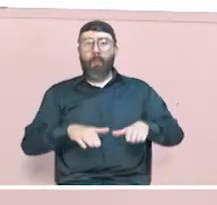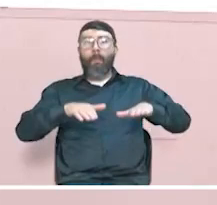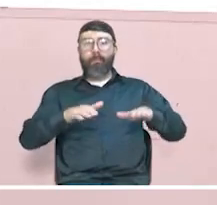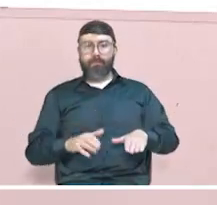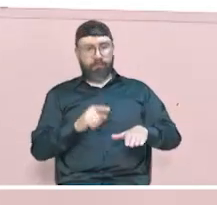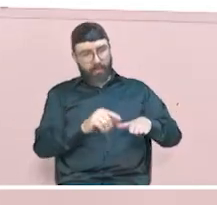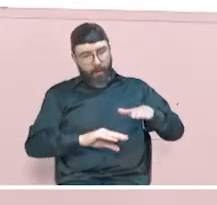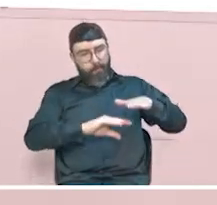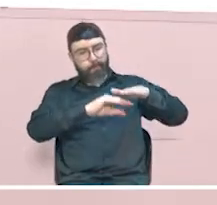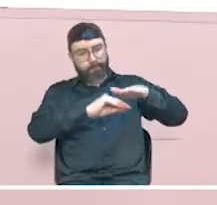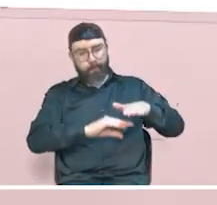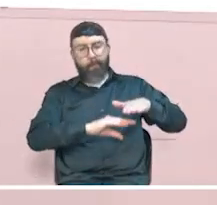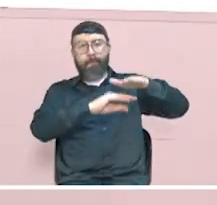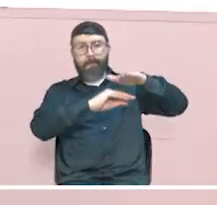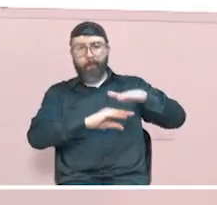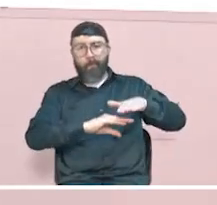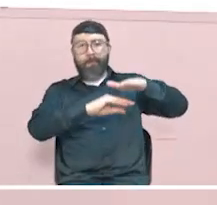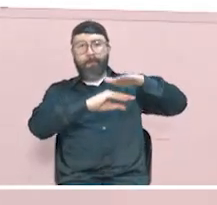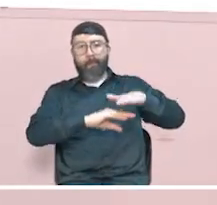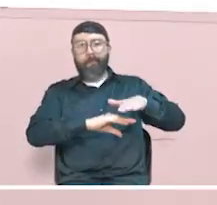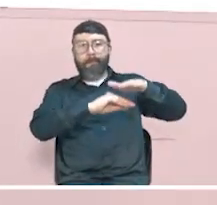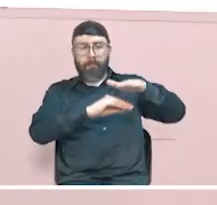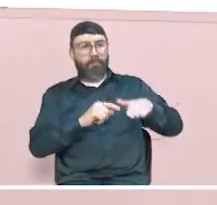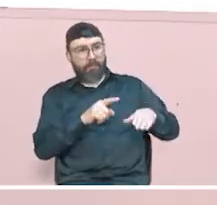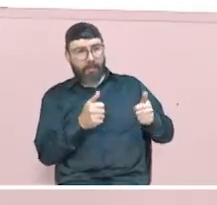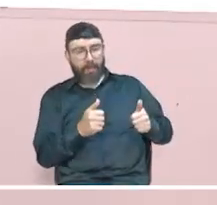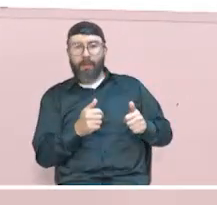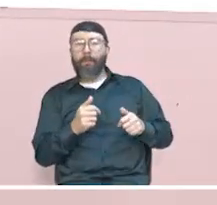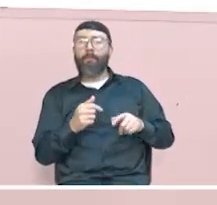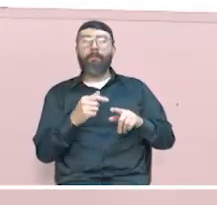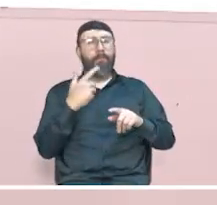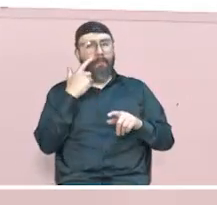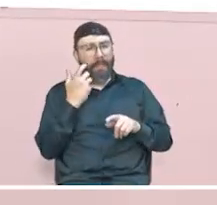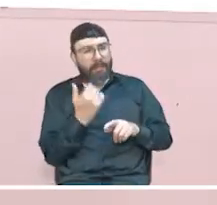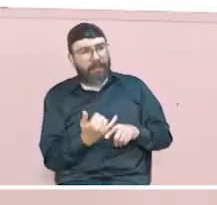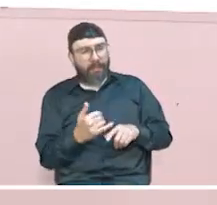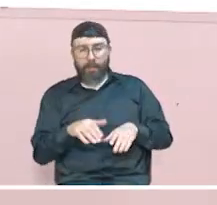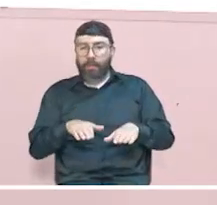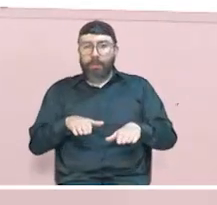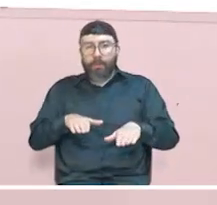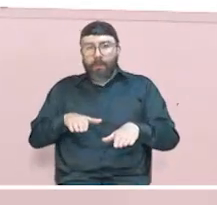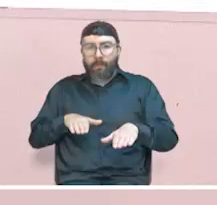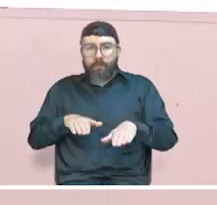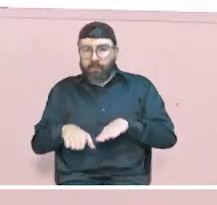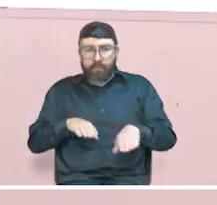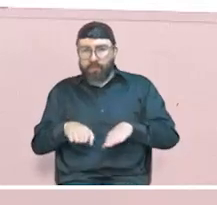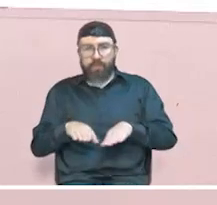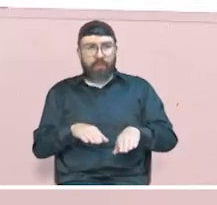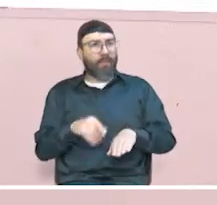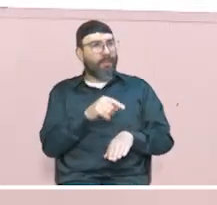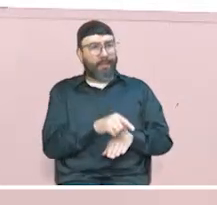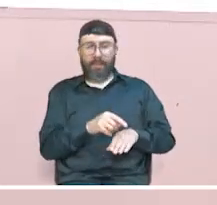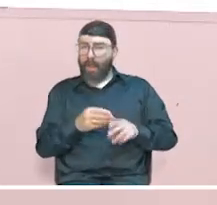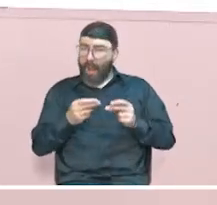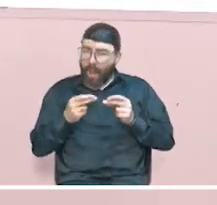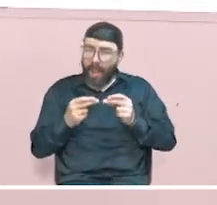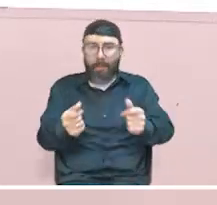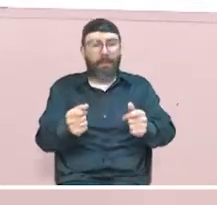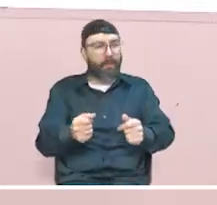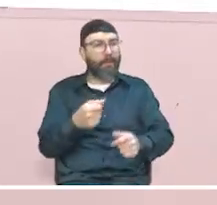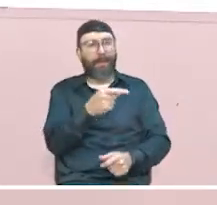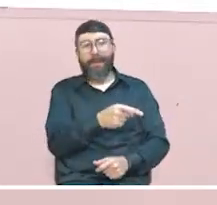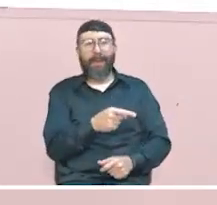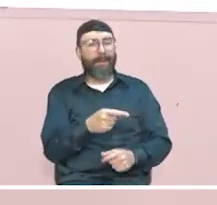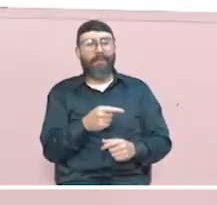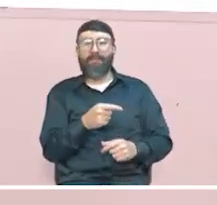digamos, una de las fases, sobre todo la fase de apoyo, más que la de despegue, pues perdía mucha eficiencia y se sabe